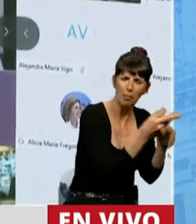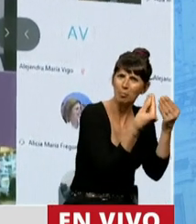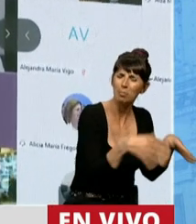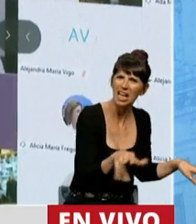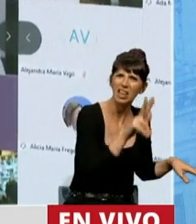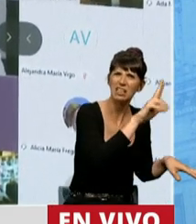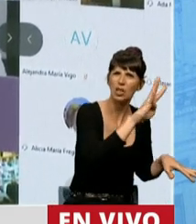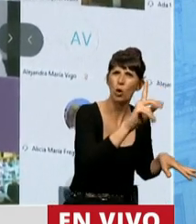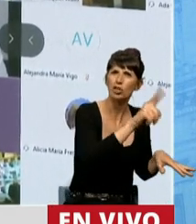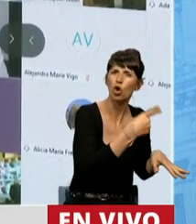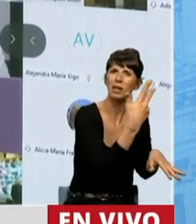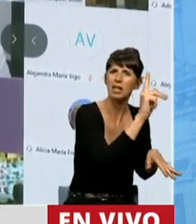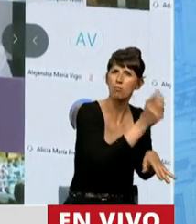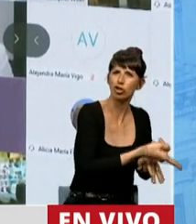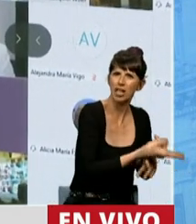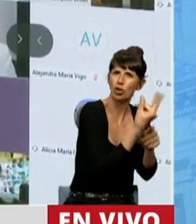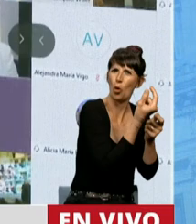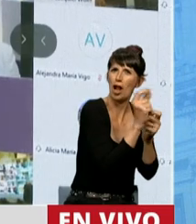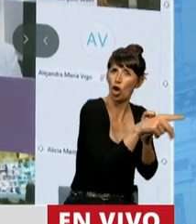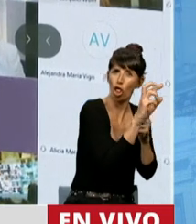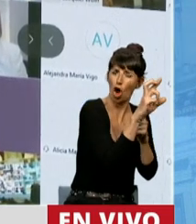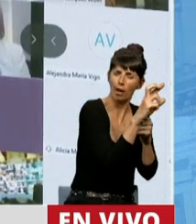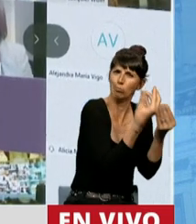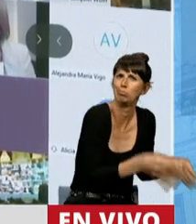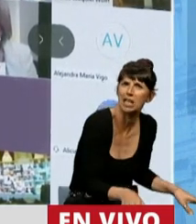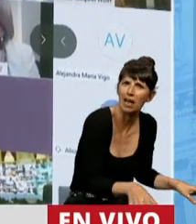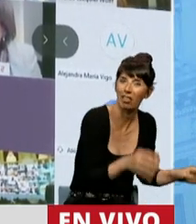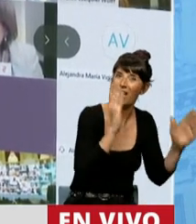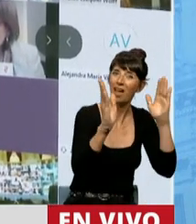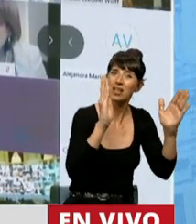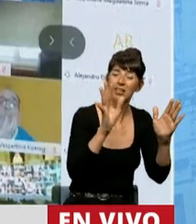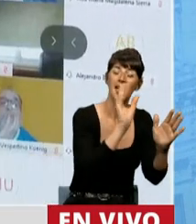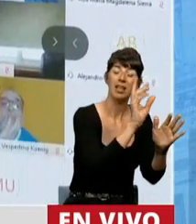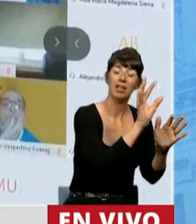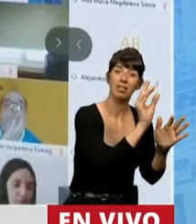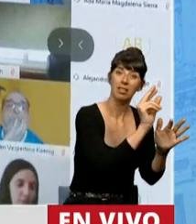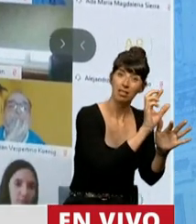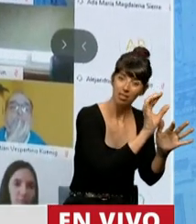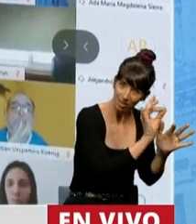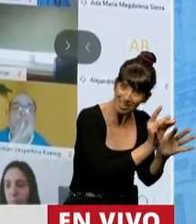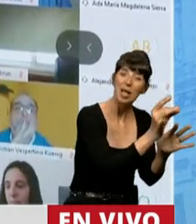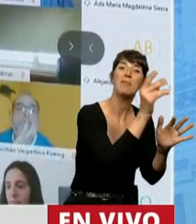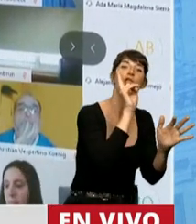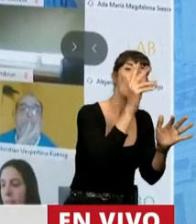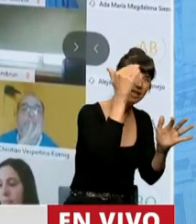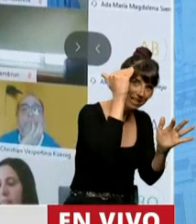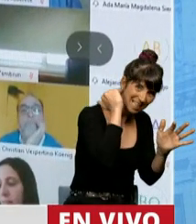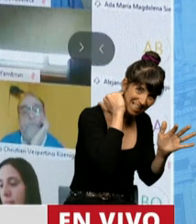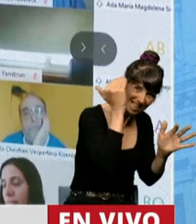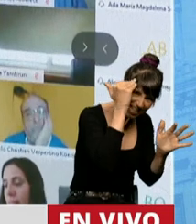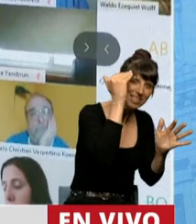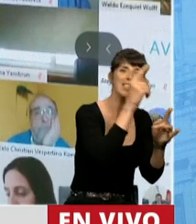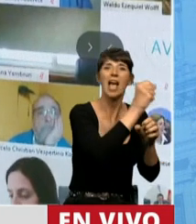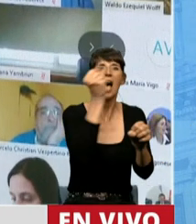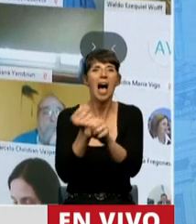el 34.3 por de su valor en dólares entre diciembre del 2015 y septiembre del 2019 desde su